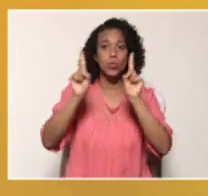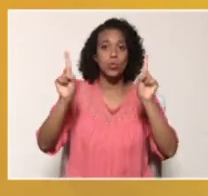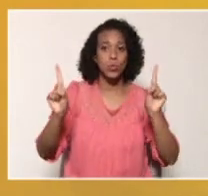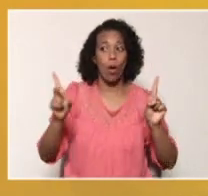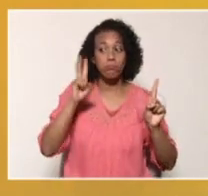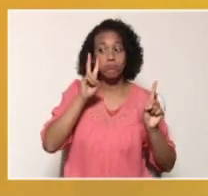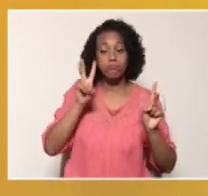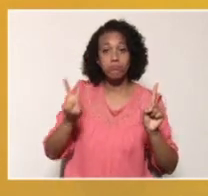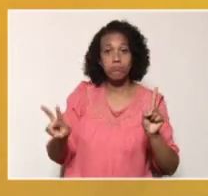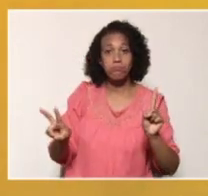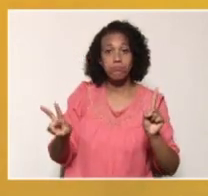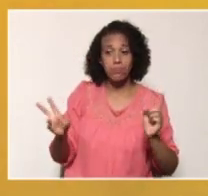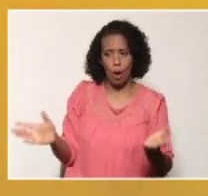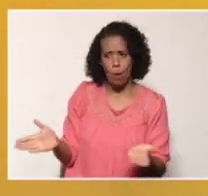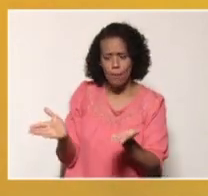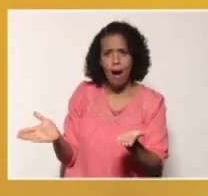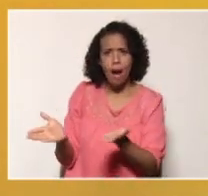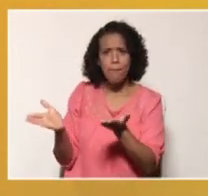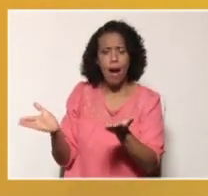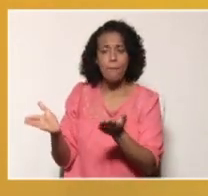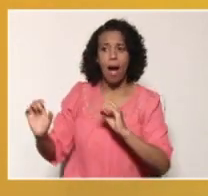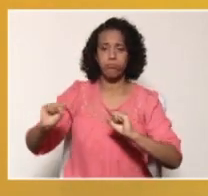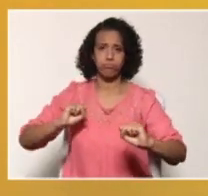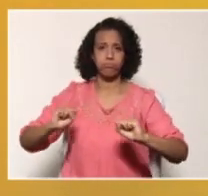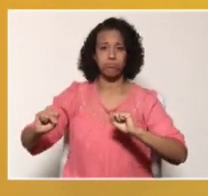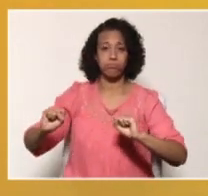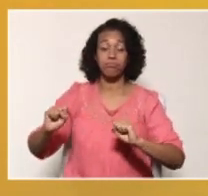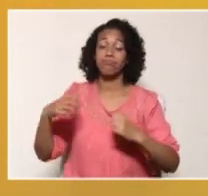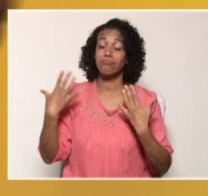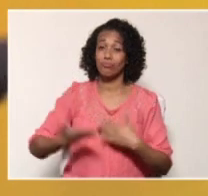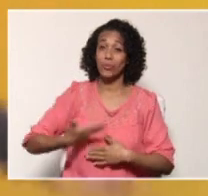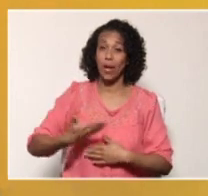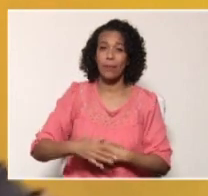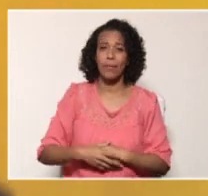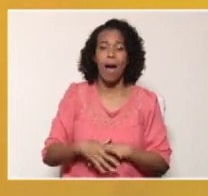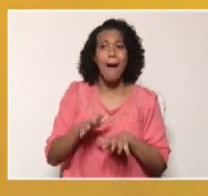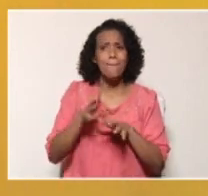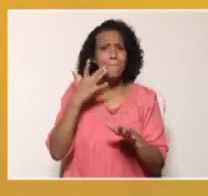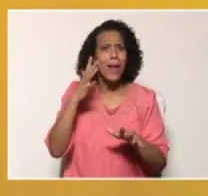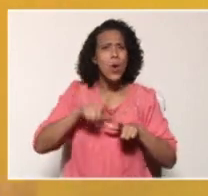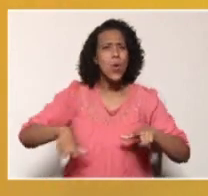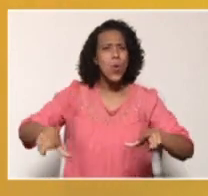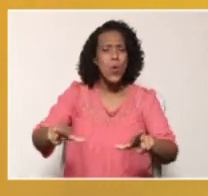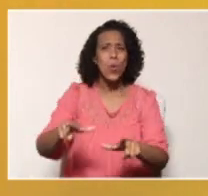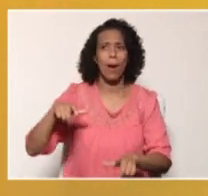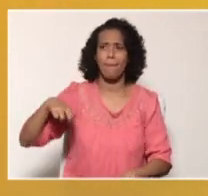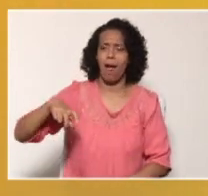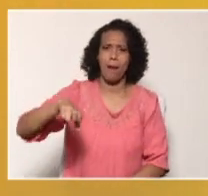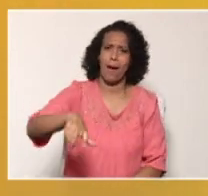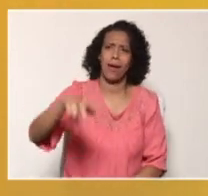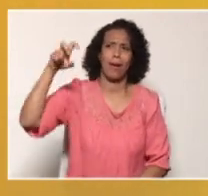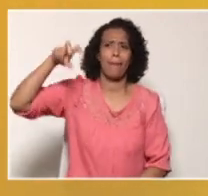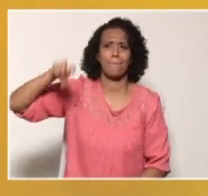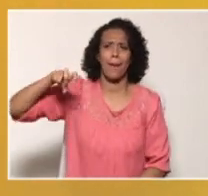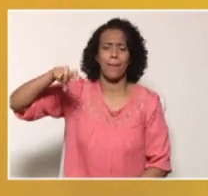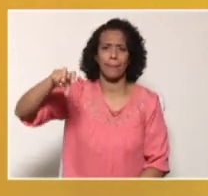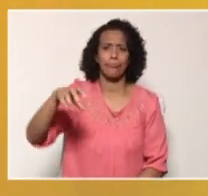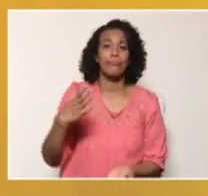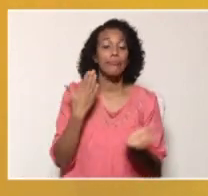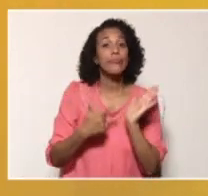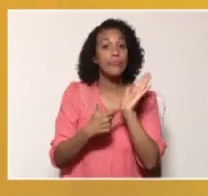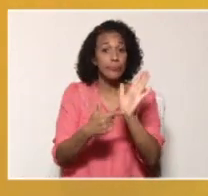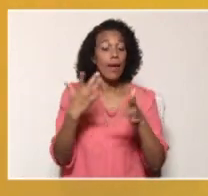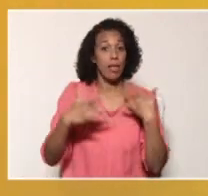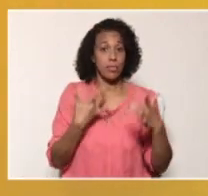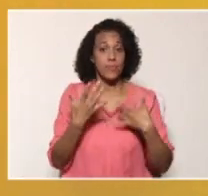de afinar esa destreza tan importante, porque en la mayoría de los espacios hay escaleras. Continuemos con